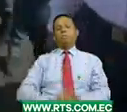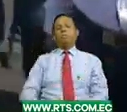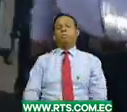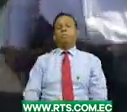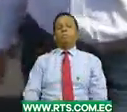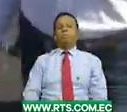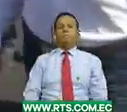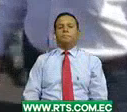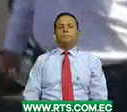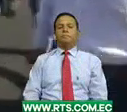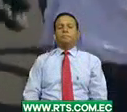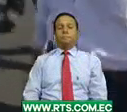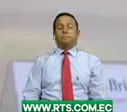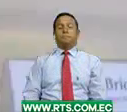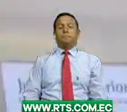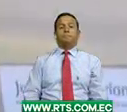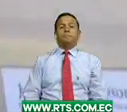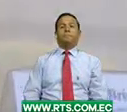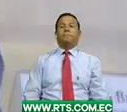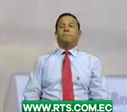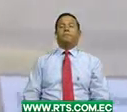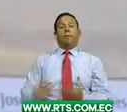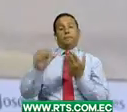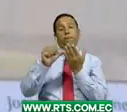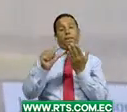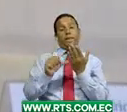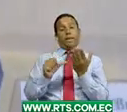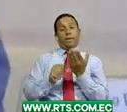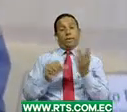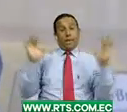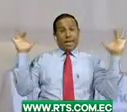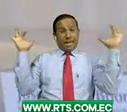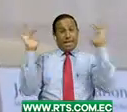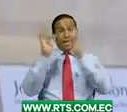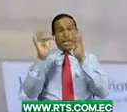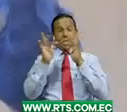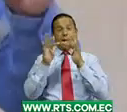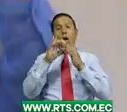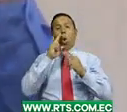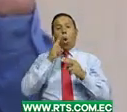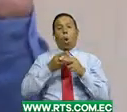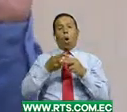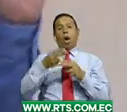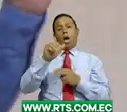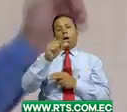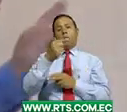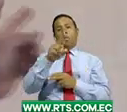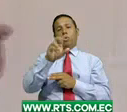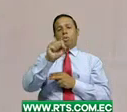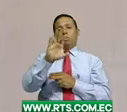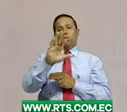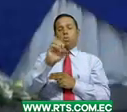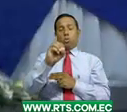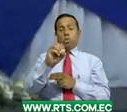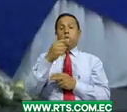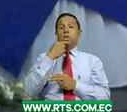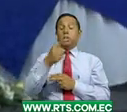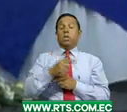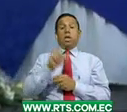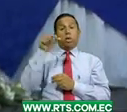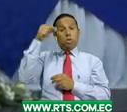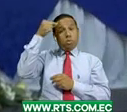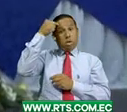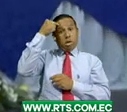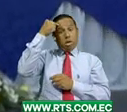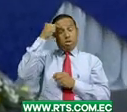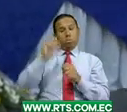En su paso por el Cantón La Libertad, el ministro de Energía, José Augusto Briones, señaló que el gobierno lanzará una licitación